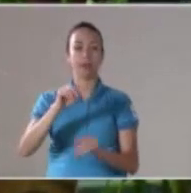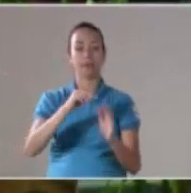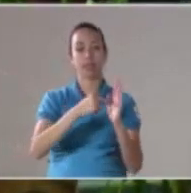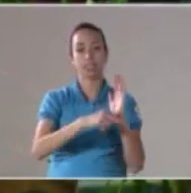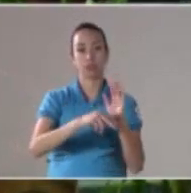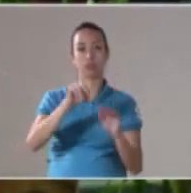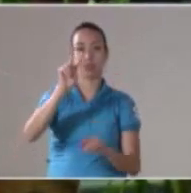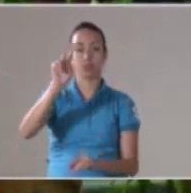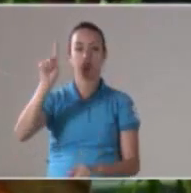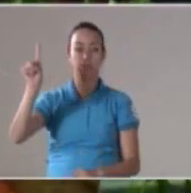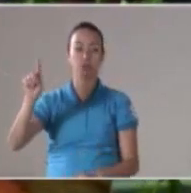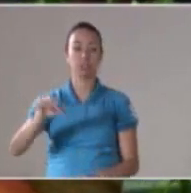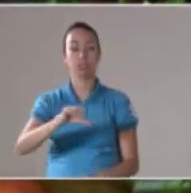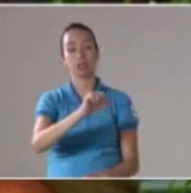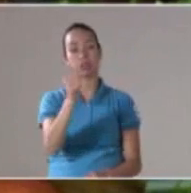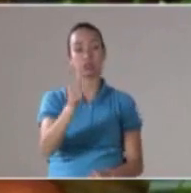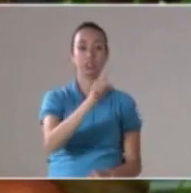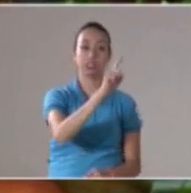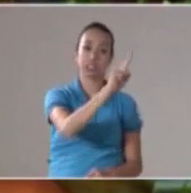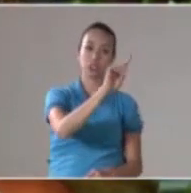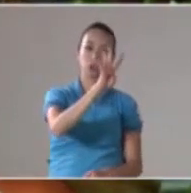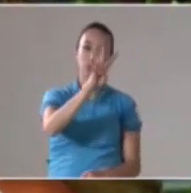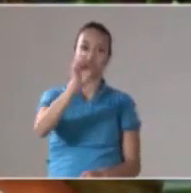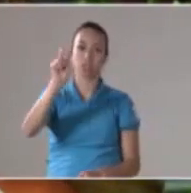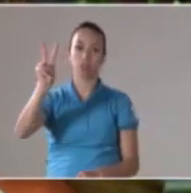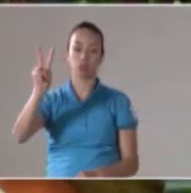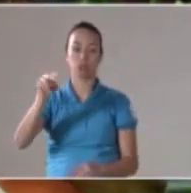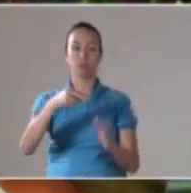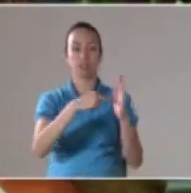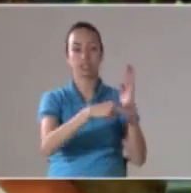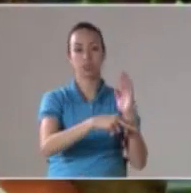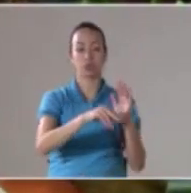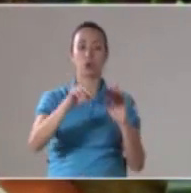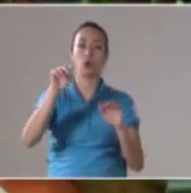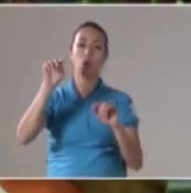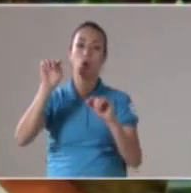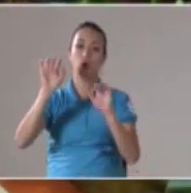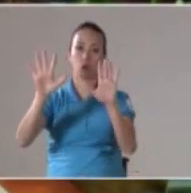142:11, y en este grupo Biblia de las Américas,